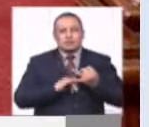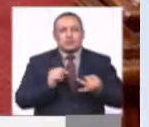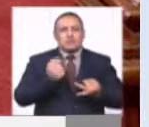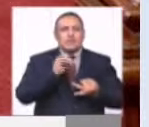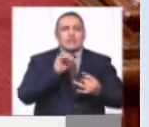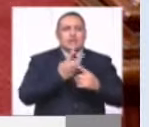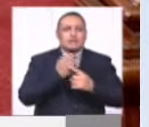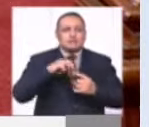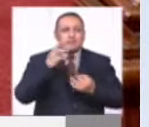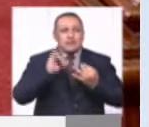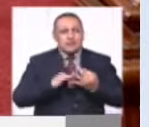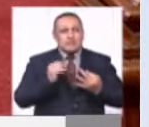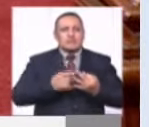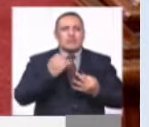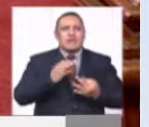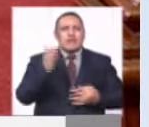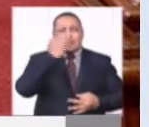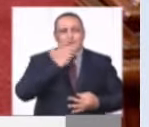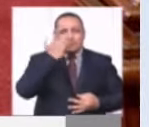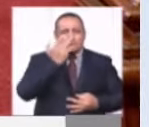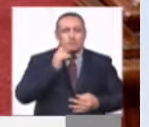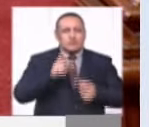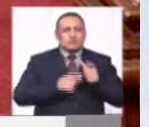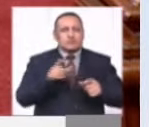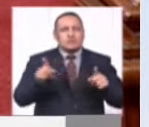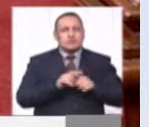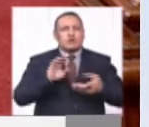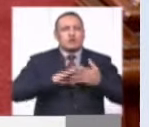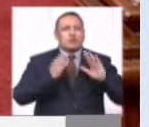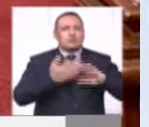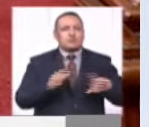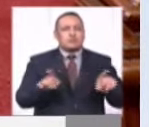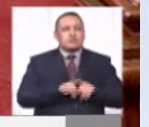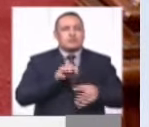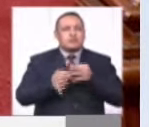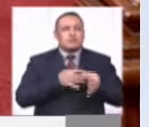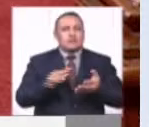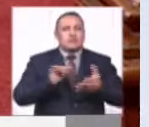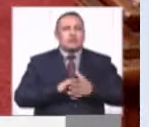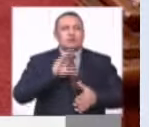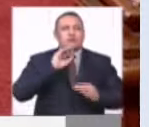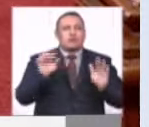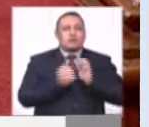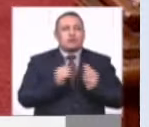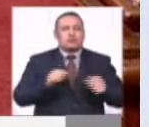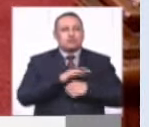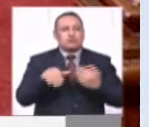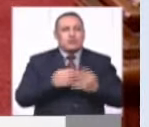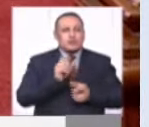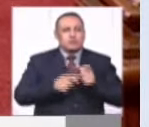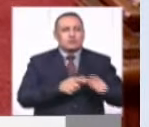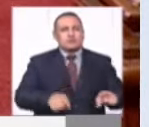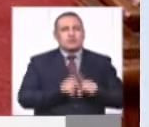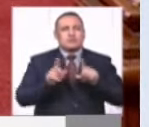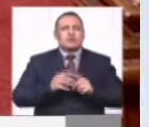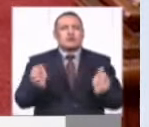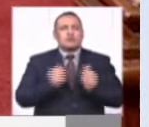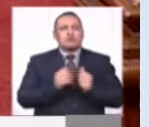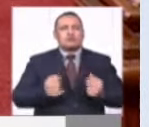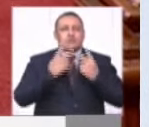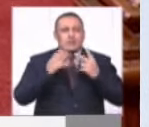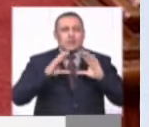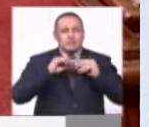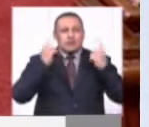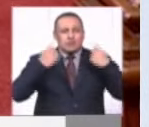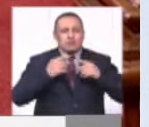aymaras, con los afrodescendientes, con las comunidades amazónicas, es decir, hablaremos con todas las sangres, porque juntos vamos